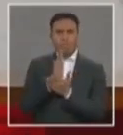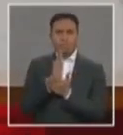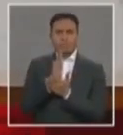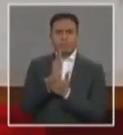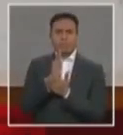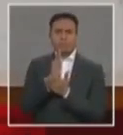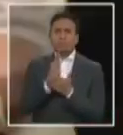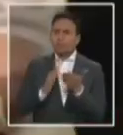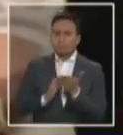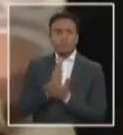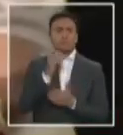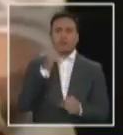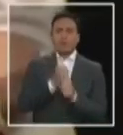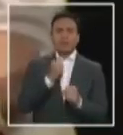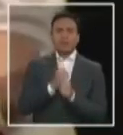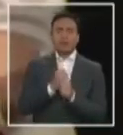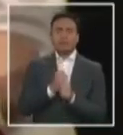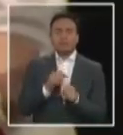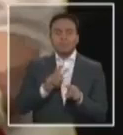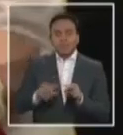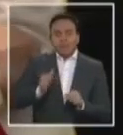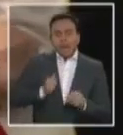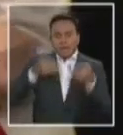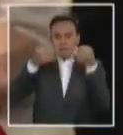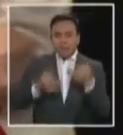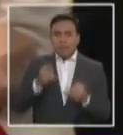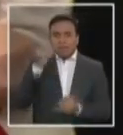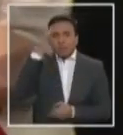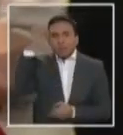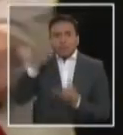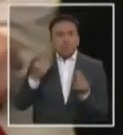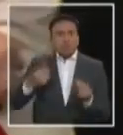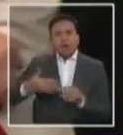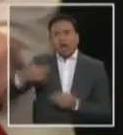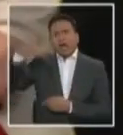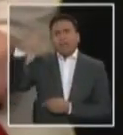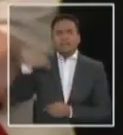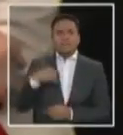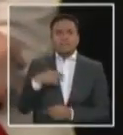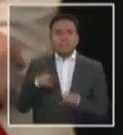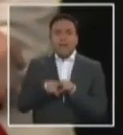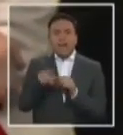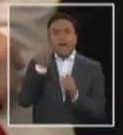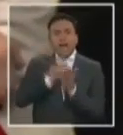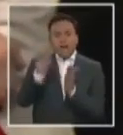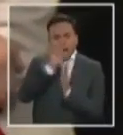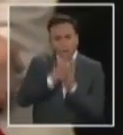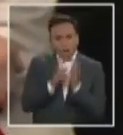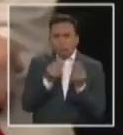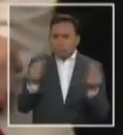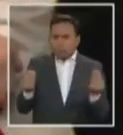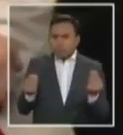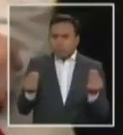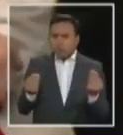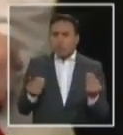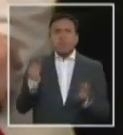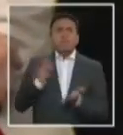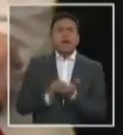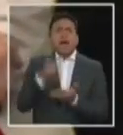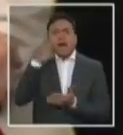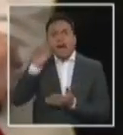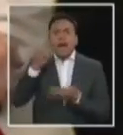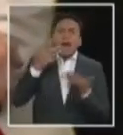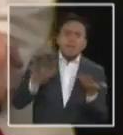descongestionar San Pedro de la paz y Coronel y la ruta del itata también con el acceso norte a la concepción esas son de verdad